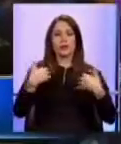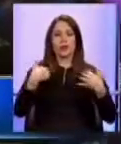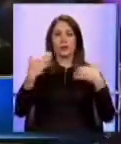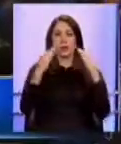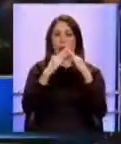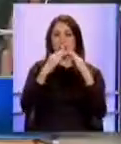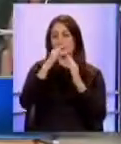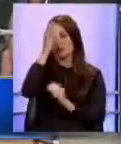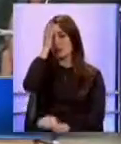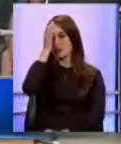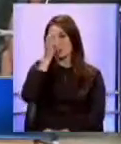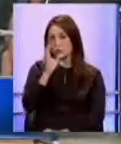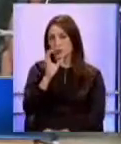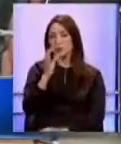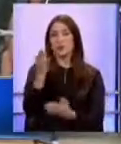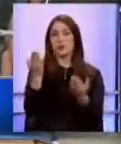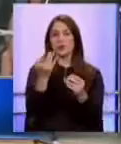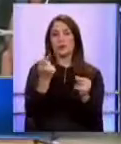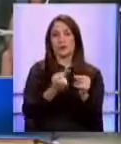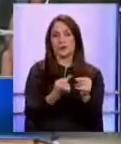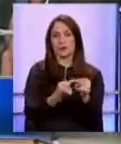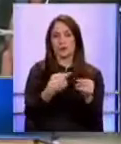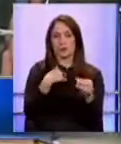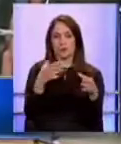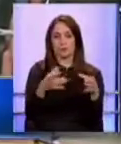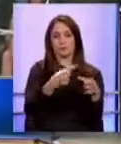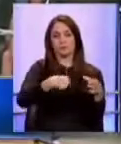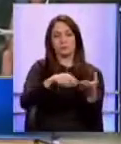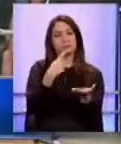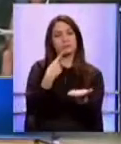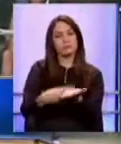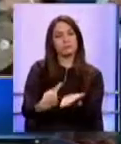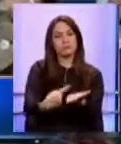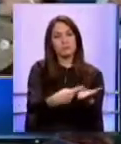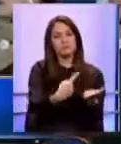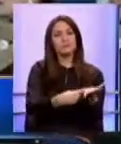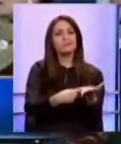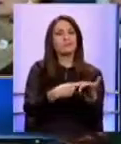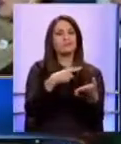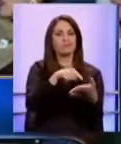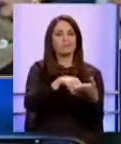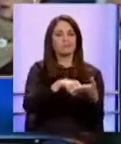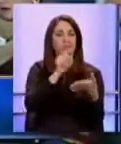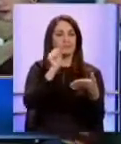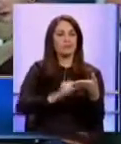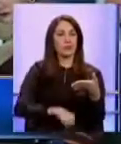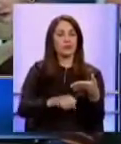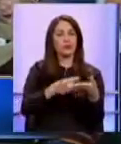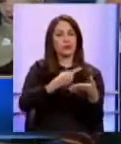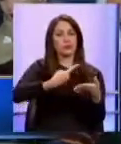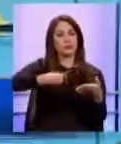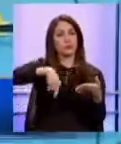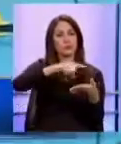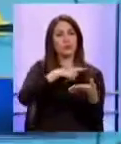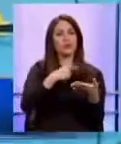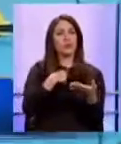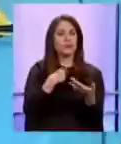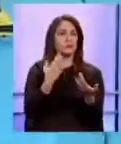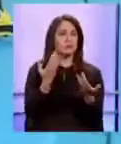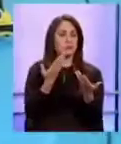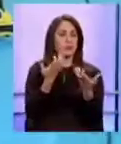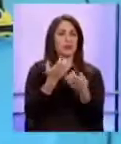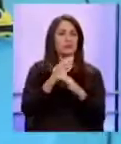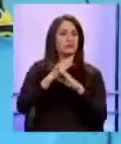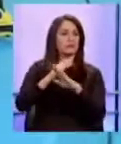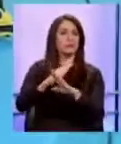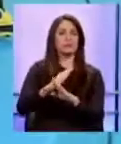la Cultura Ecuatoriana en Quito. Allí, en el contexto electoral, dieron lectura a un manifiesto en el que, entre otras cosas,